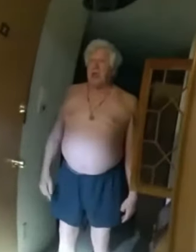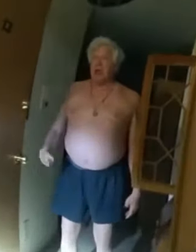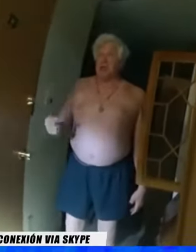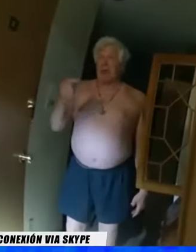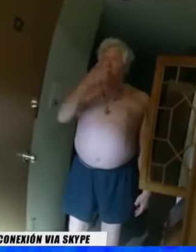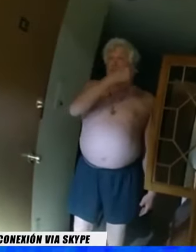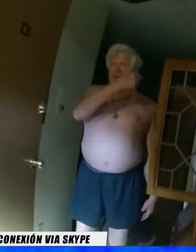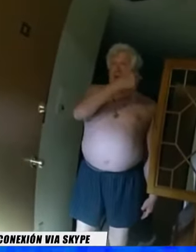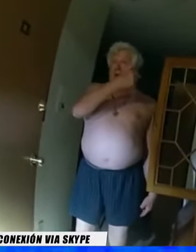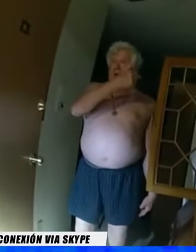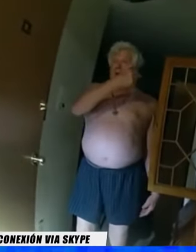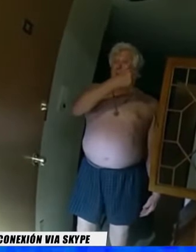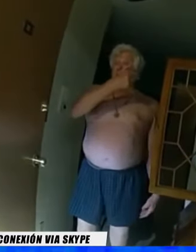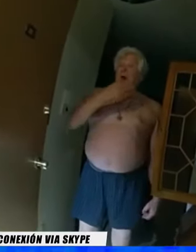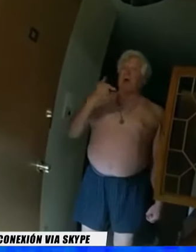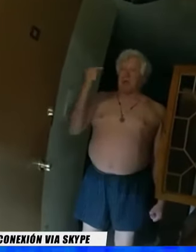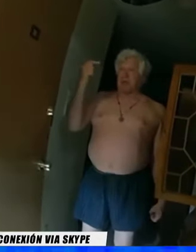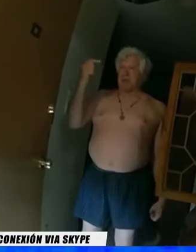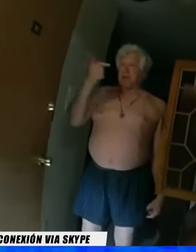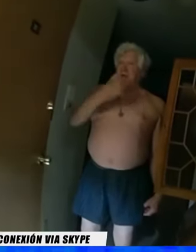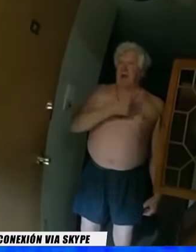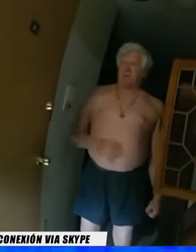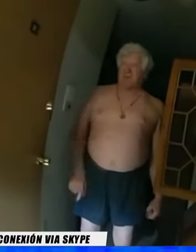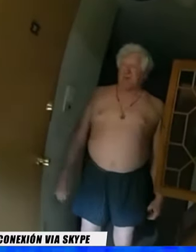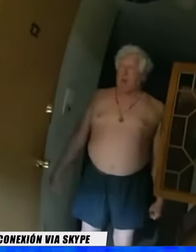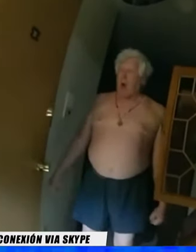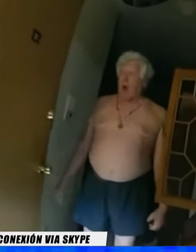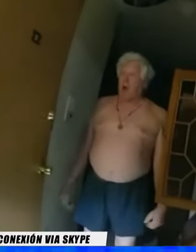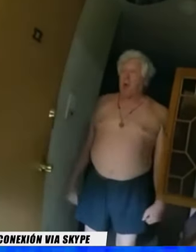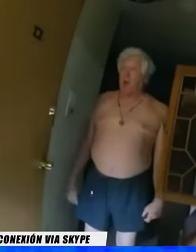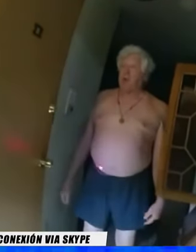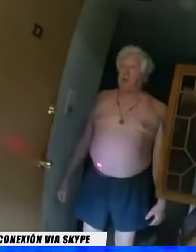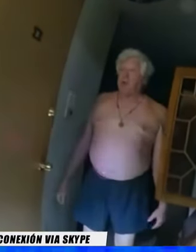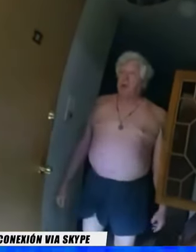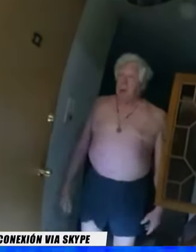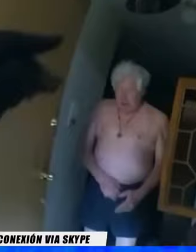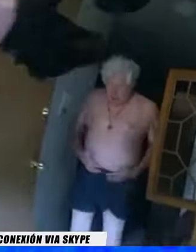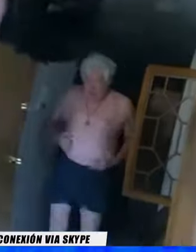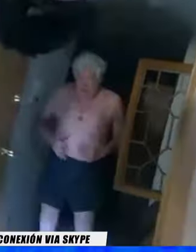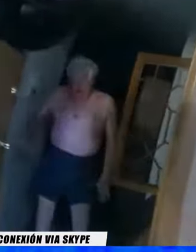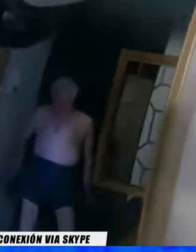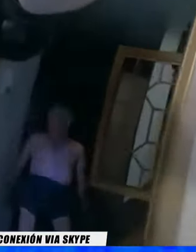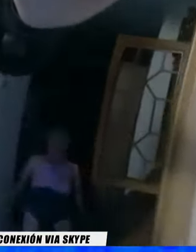They hit that wall so hard, I thought they were going to come through the wall.